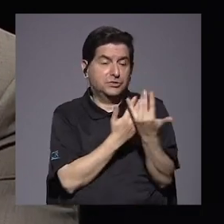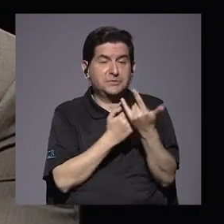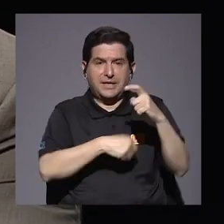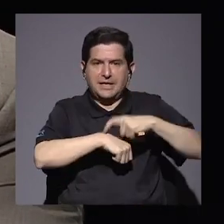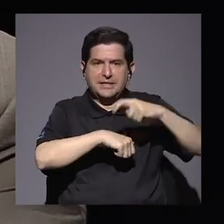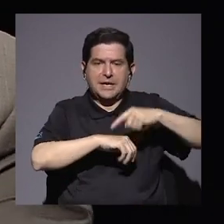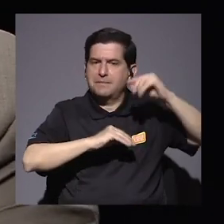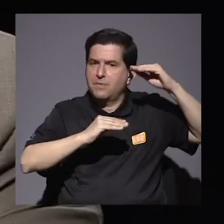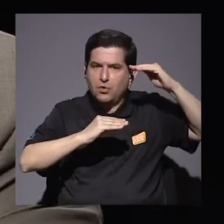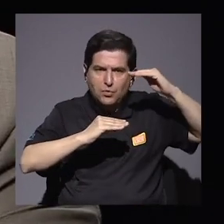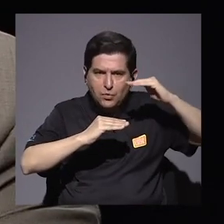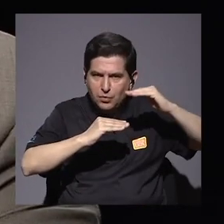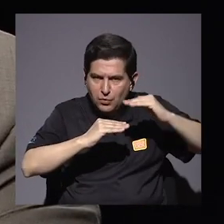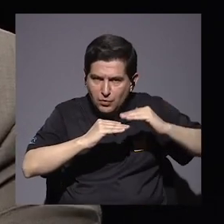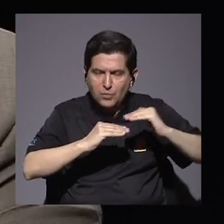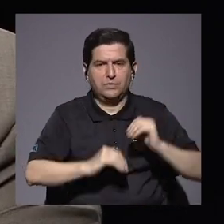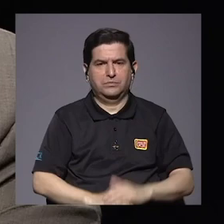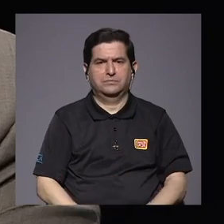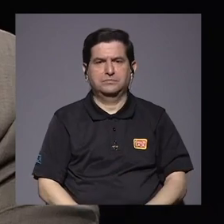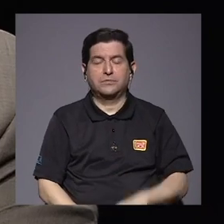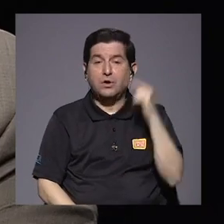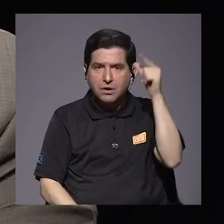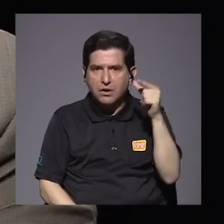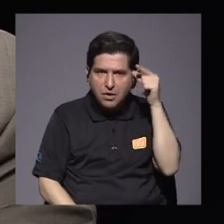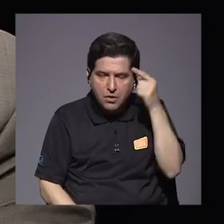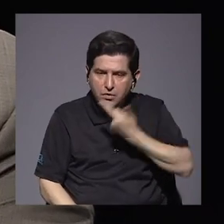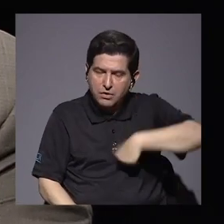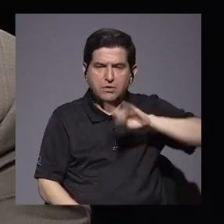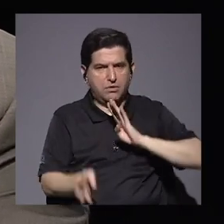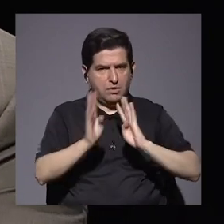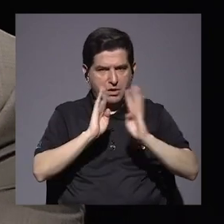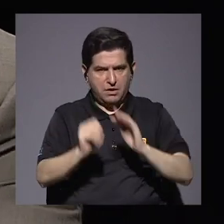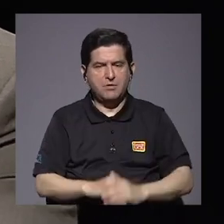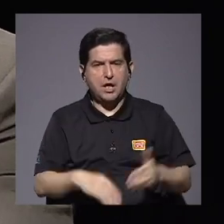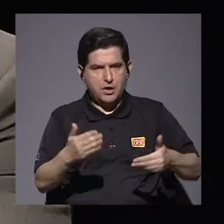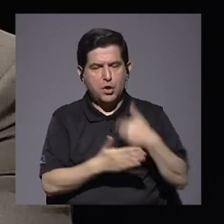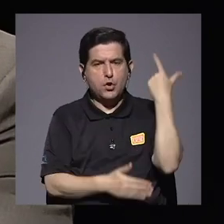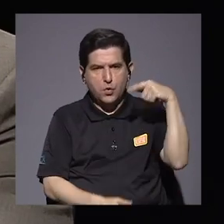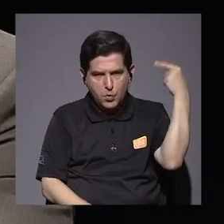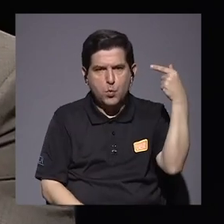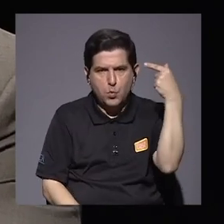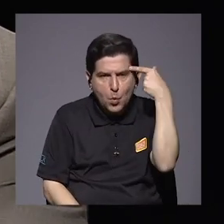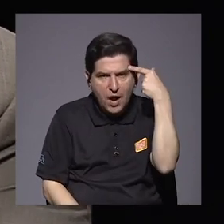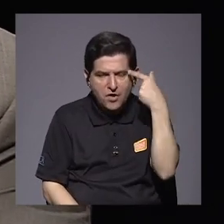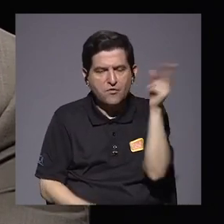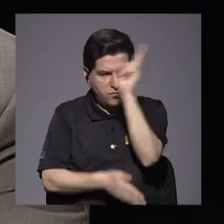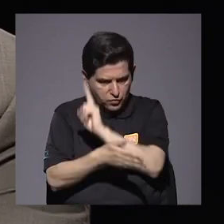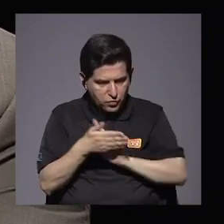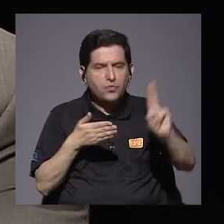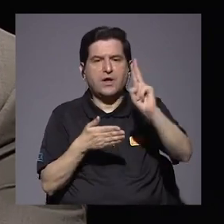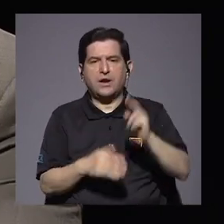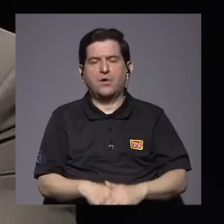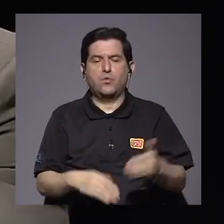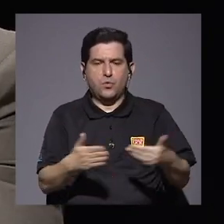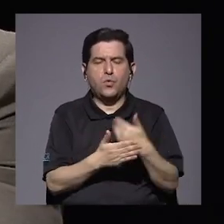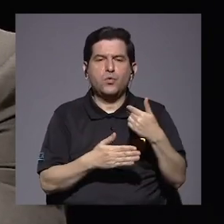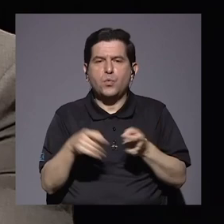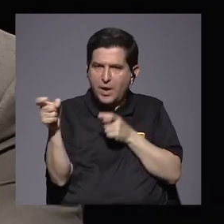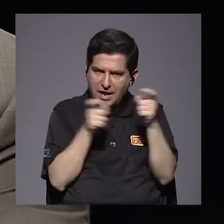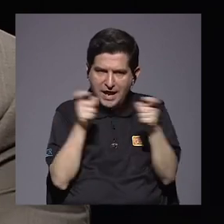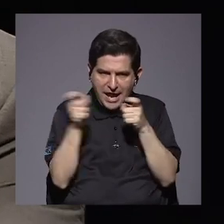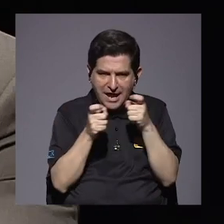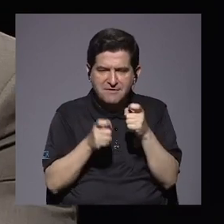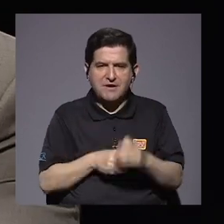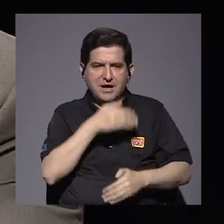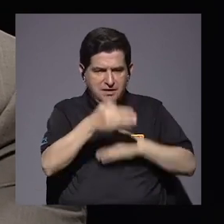esperaría que el tiempo sea el menor posible, porque sin duda alguna, aunque estemos hablando de un nuevo gobierno universitario, de una nueva